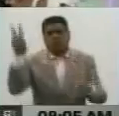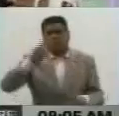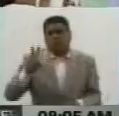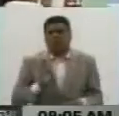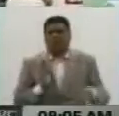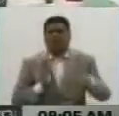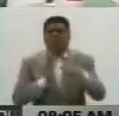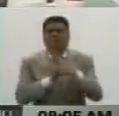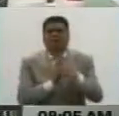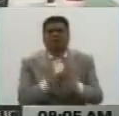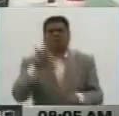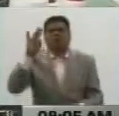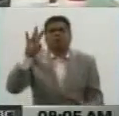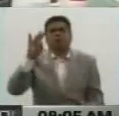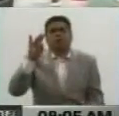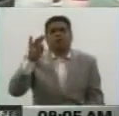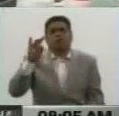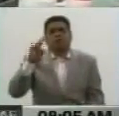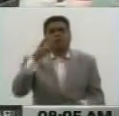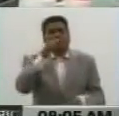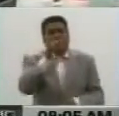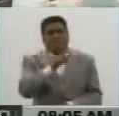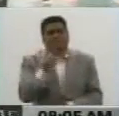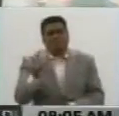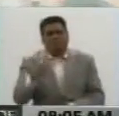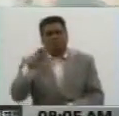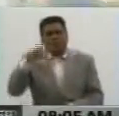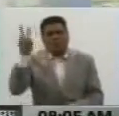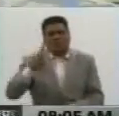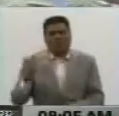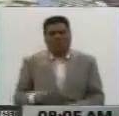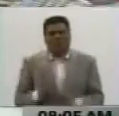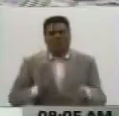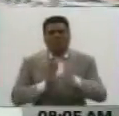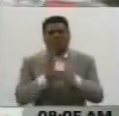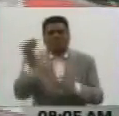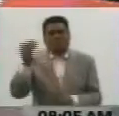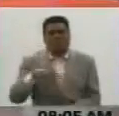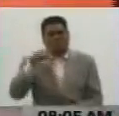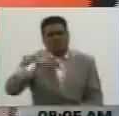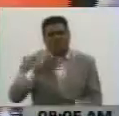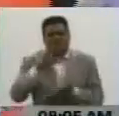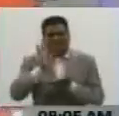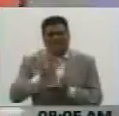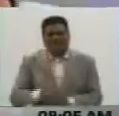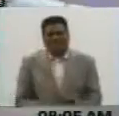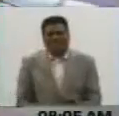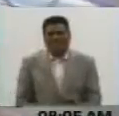No hay oro que valga más que el pueblo venezolano. Con esta frase del ministro Mirabal, vamos a una pausa y ya volvemos con más en este desayuno.